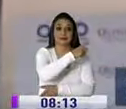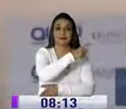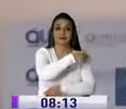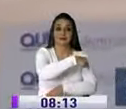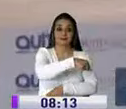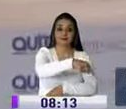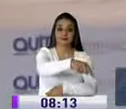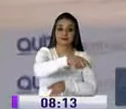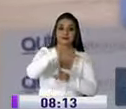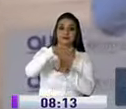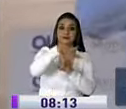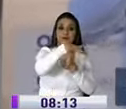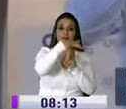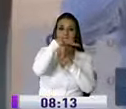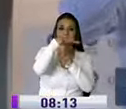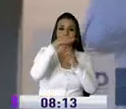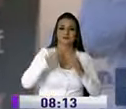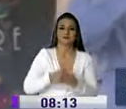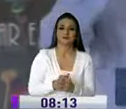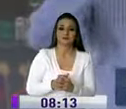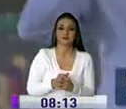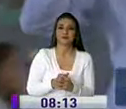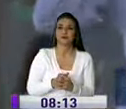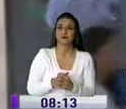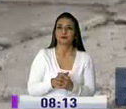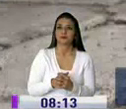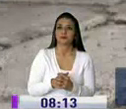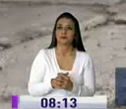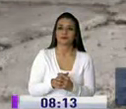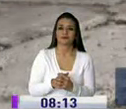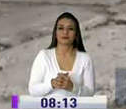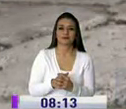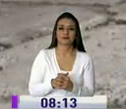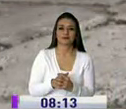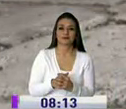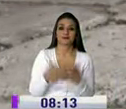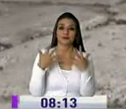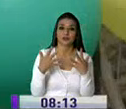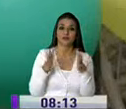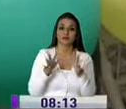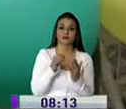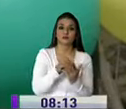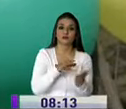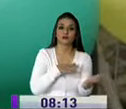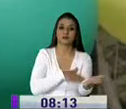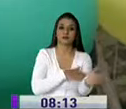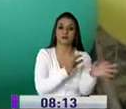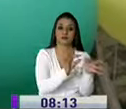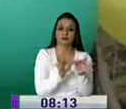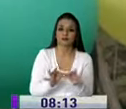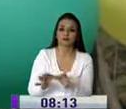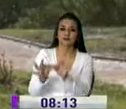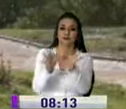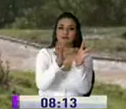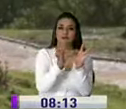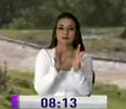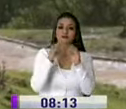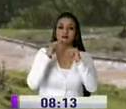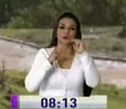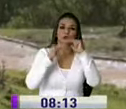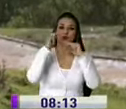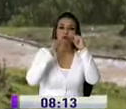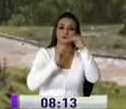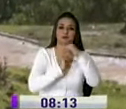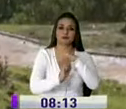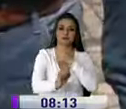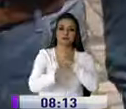este parque, en la entrada. Estas obras forman parte del proyecto de regeneración urbana que conlleva la construcción del Metro de